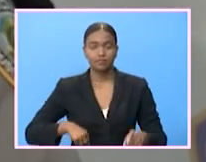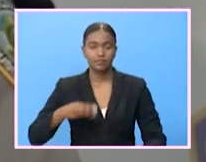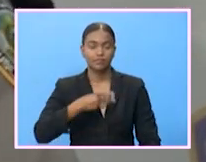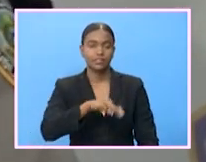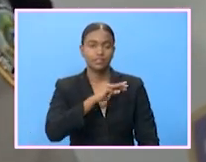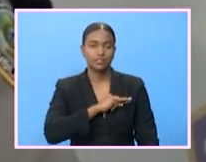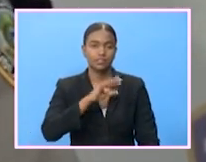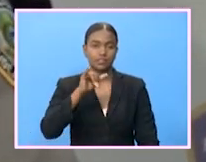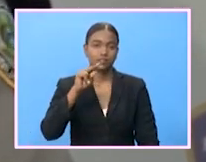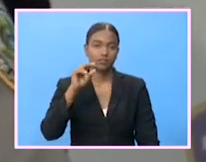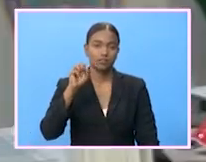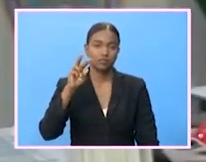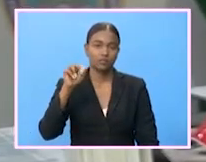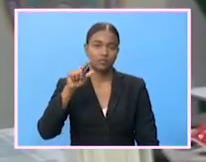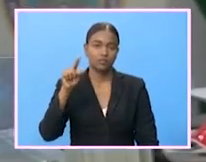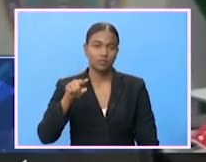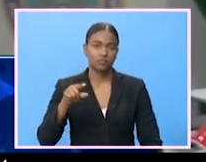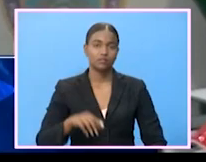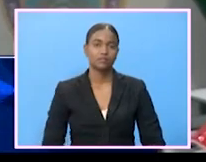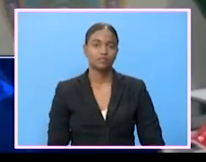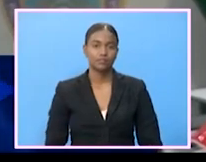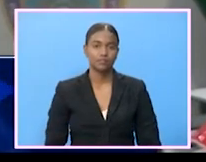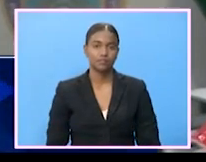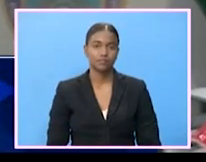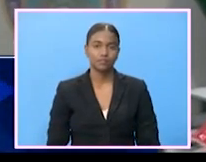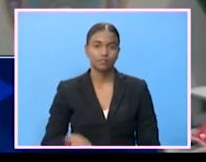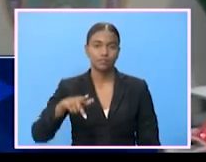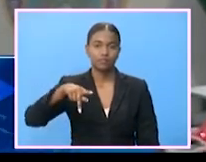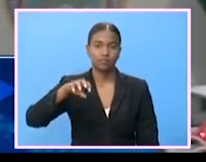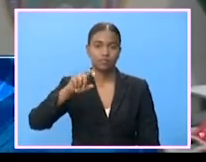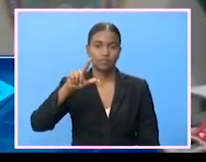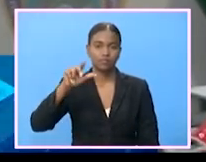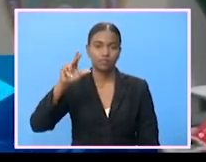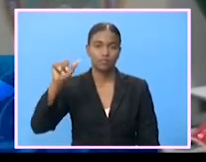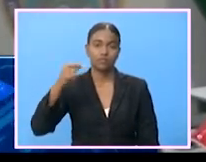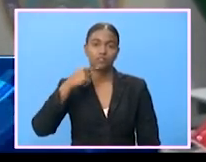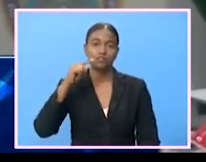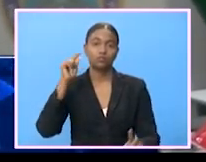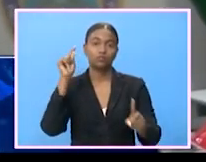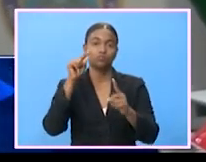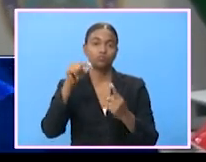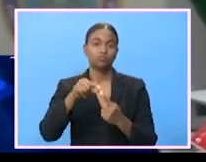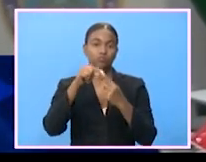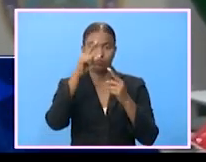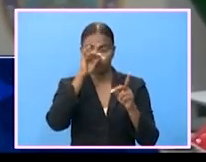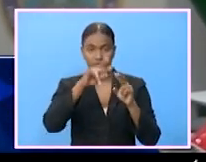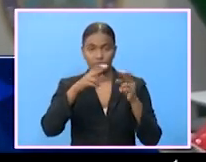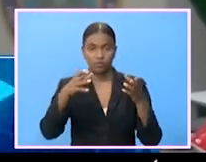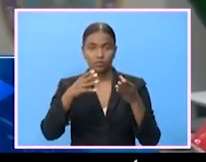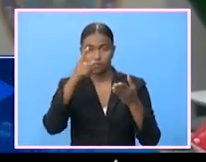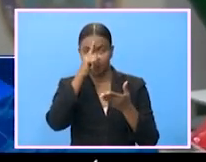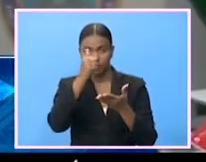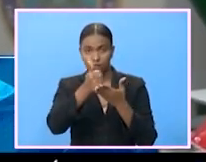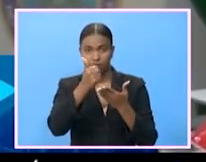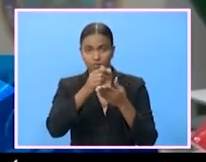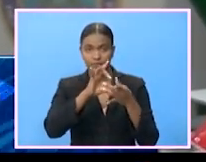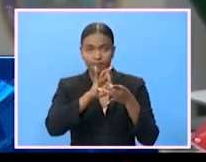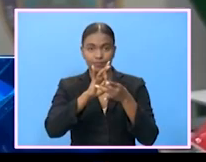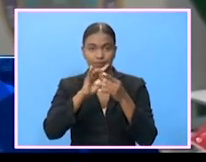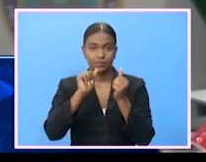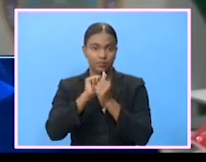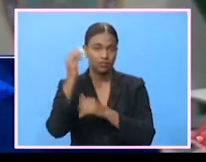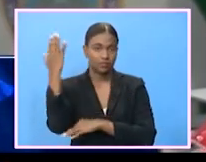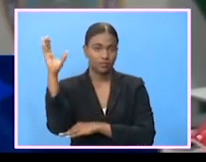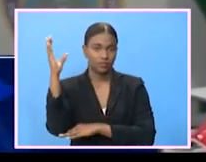ministro Jesús Vázquez Martínez. Pesqueira declaró que el objetivo principal de esta reunión es para afianzar las relaciones con